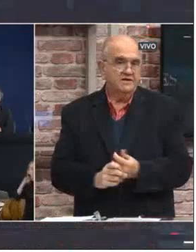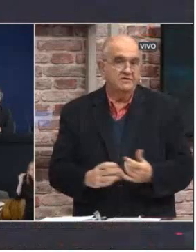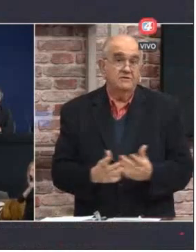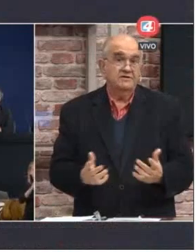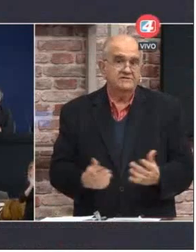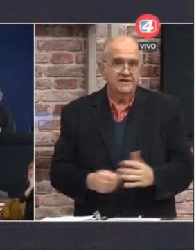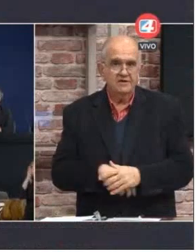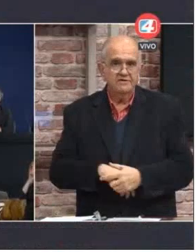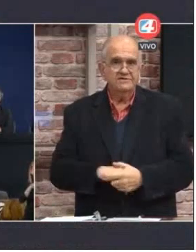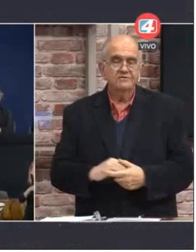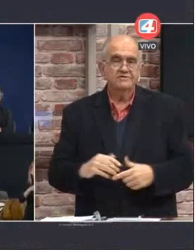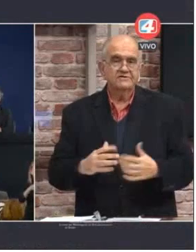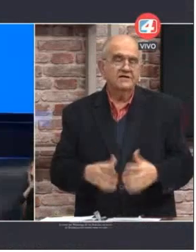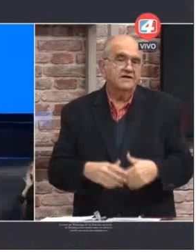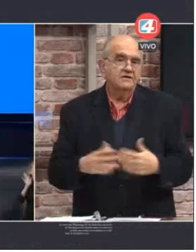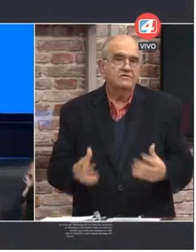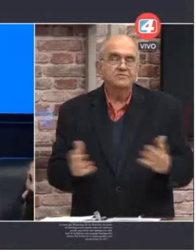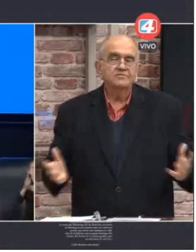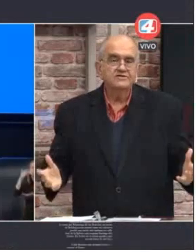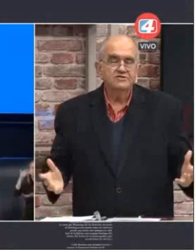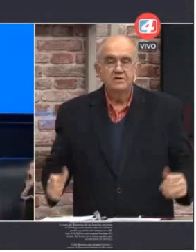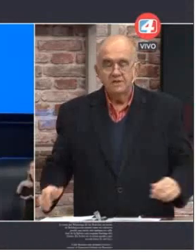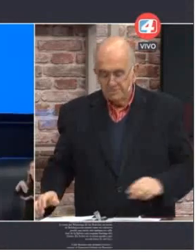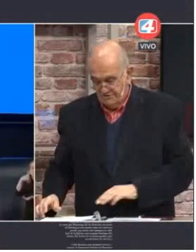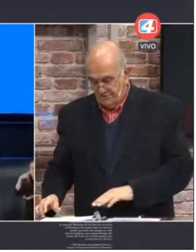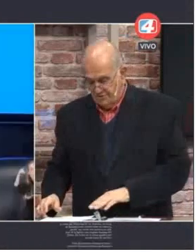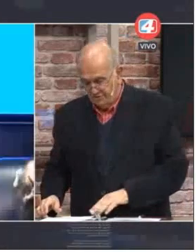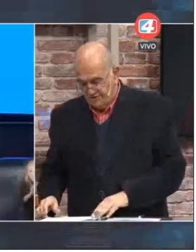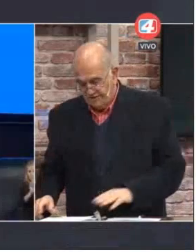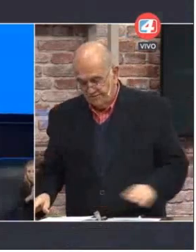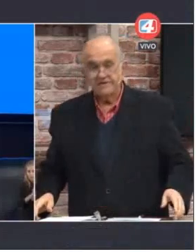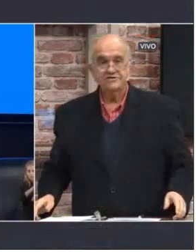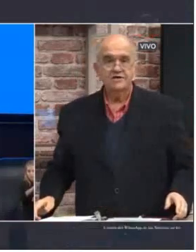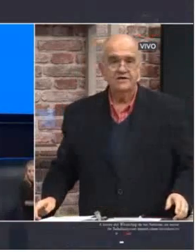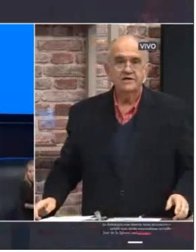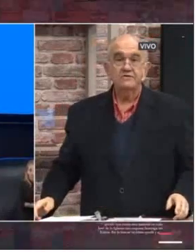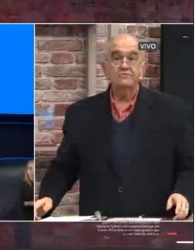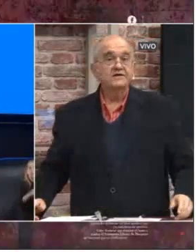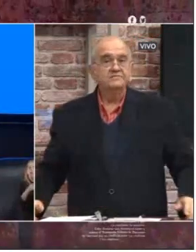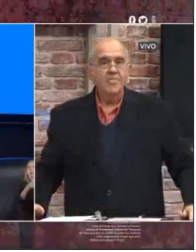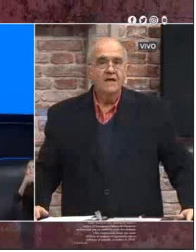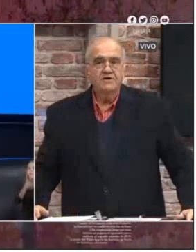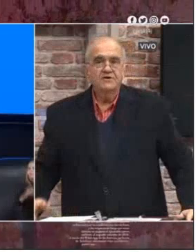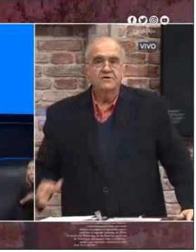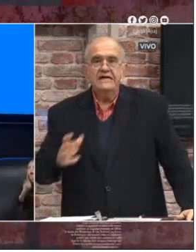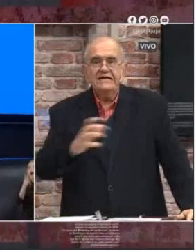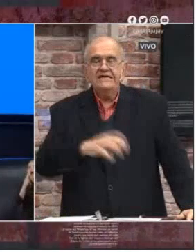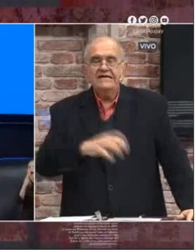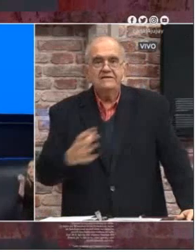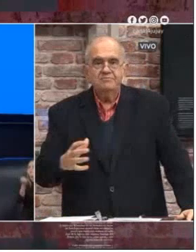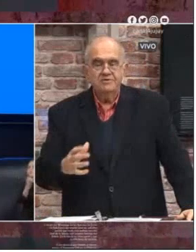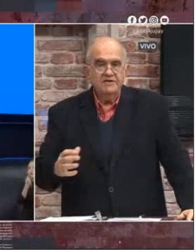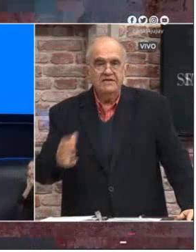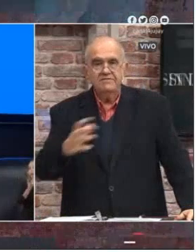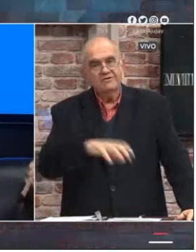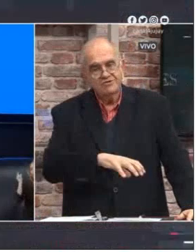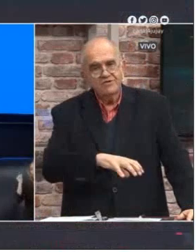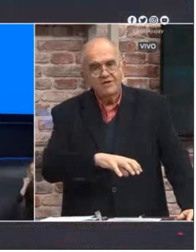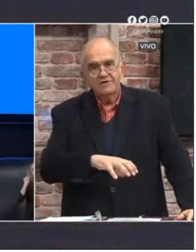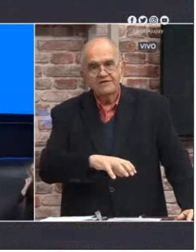batakis que no va a haber salario básico universal y que hay un compromiso con el fondo monetario internacional- que hay que cumplir bueno este tipo de